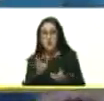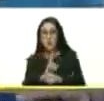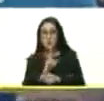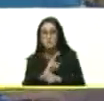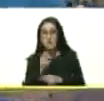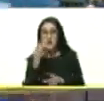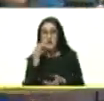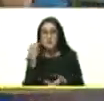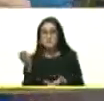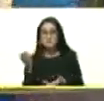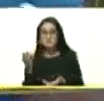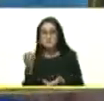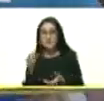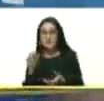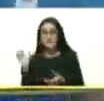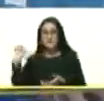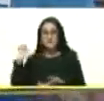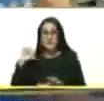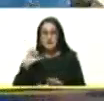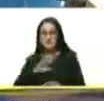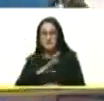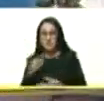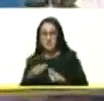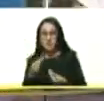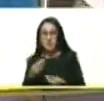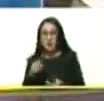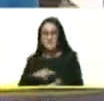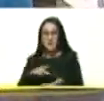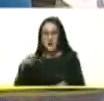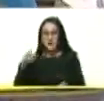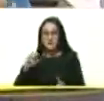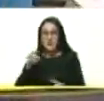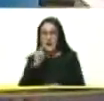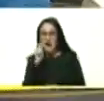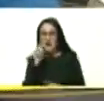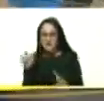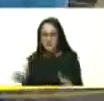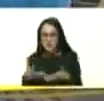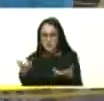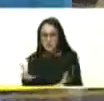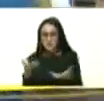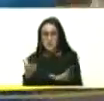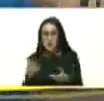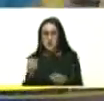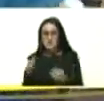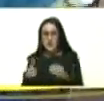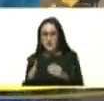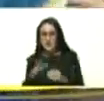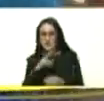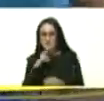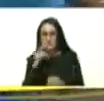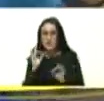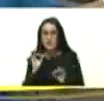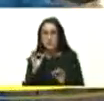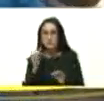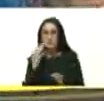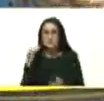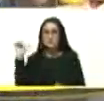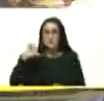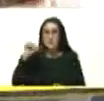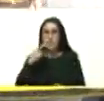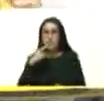Don Pedro. Pero también si quiere comerse un espagueti con carne molida o un espagueti con sardina, bien sabroso, aquí está